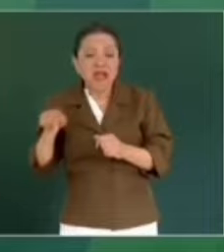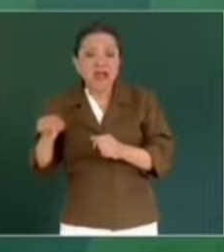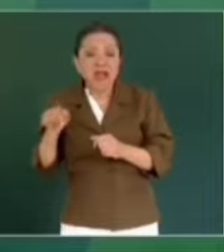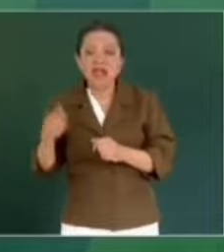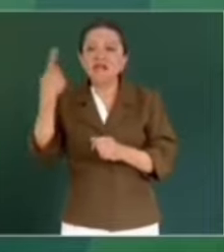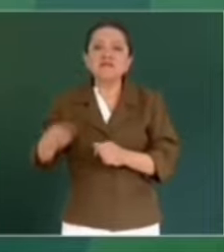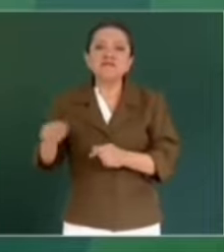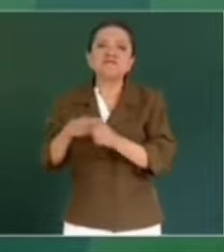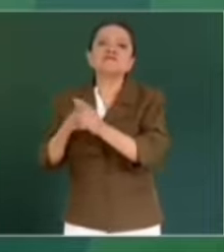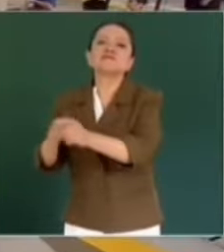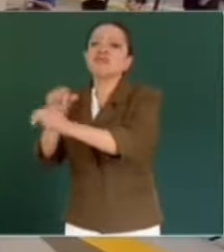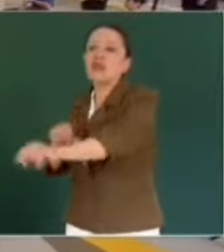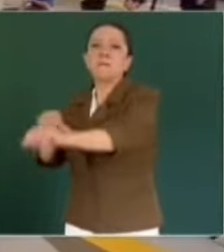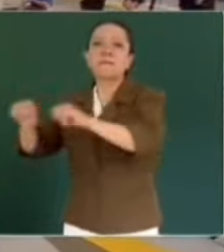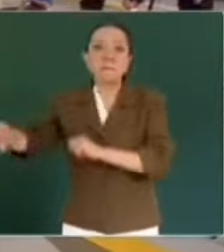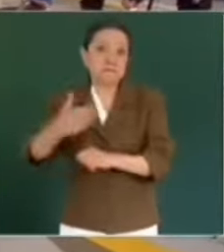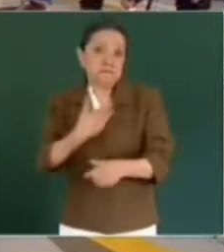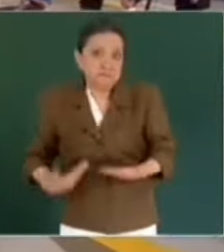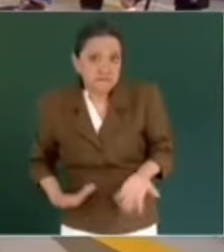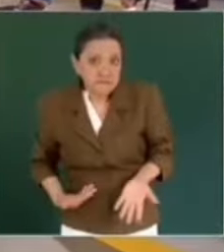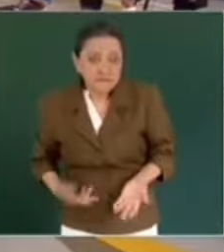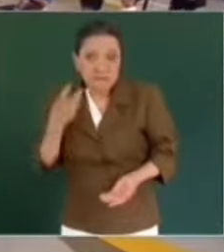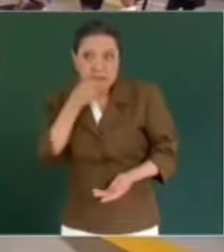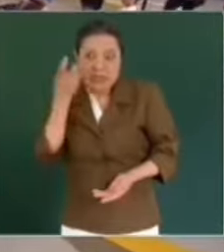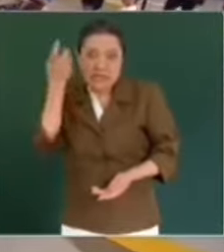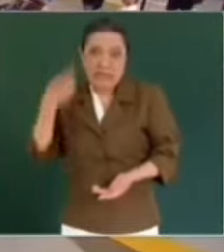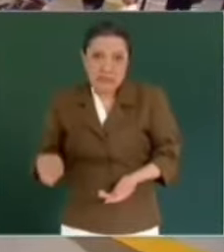que imponía al sustituto.